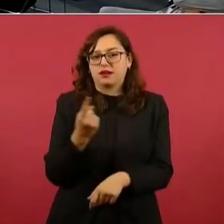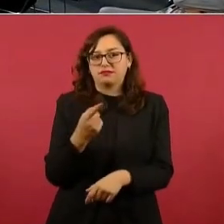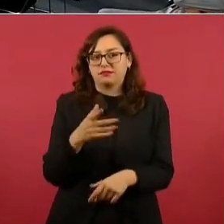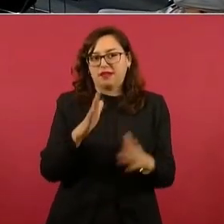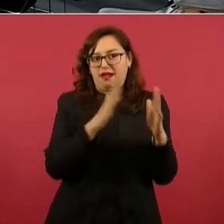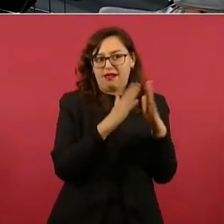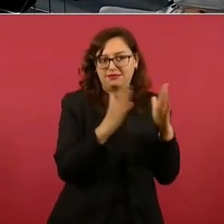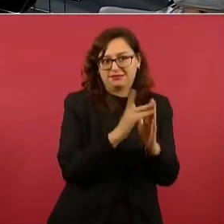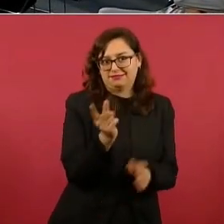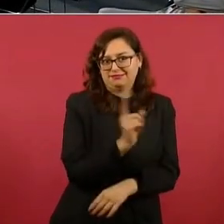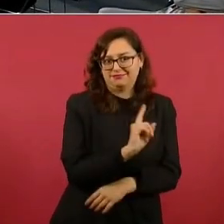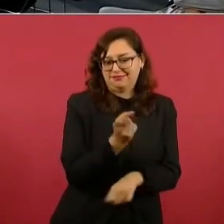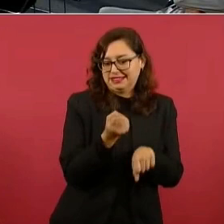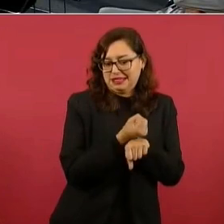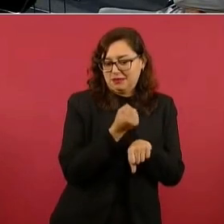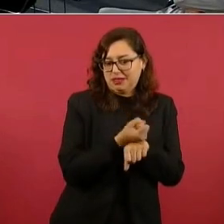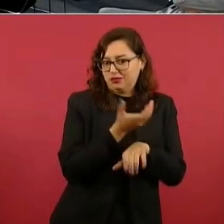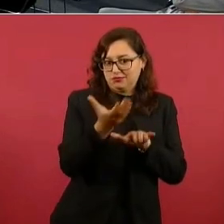pues